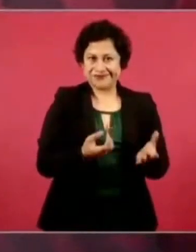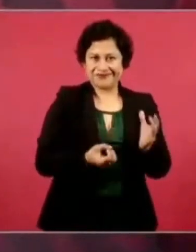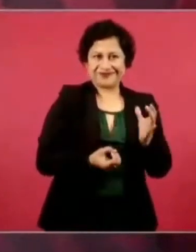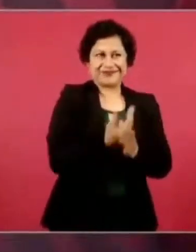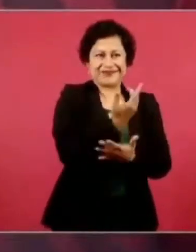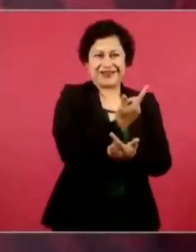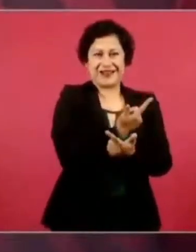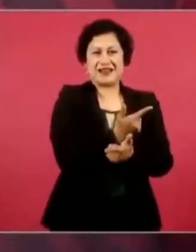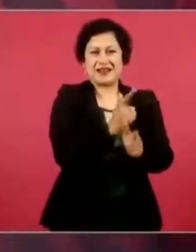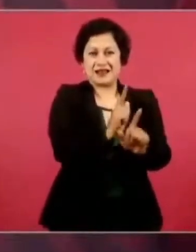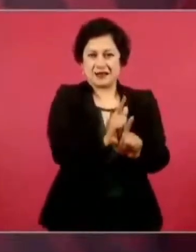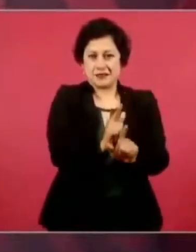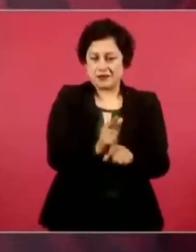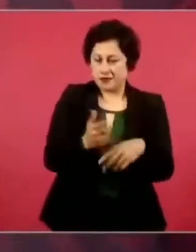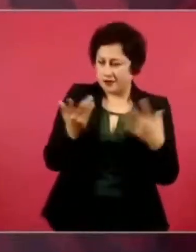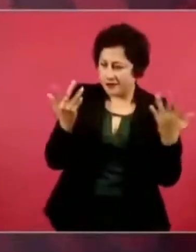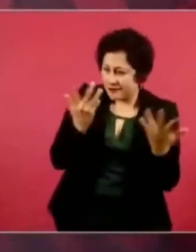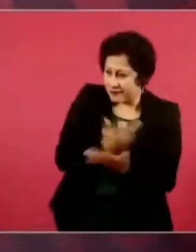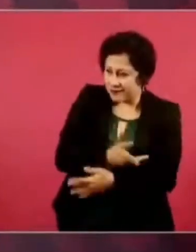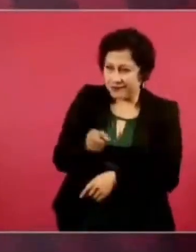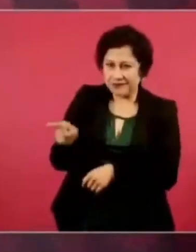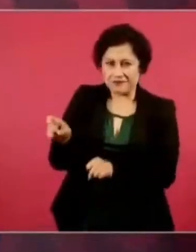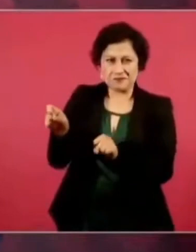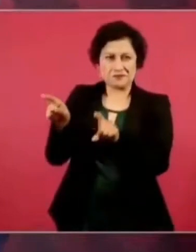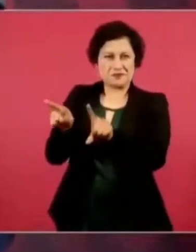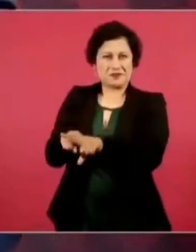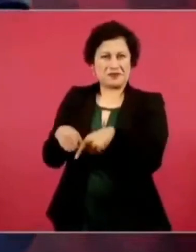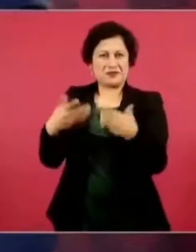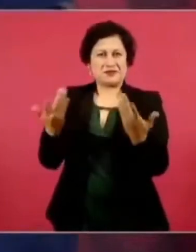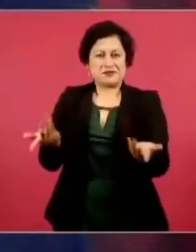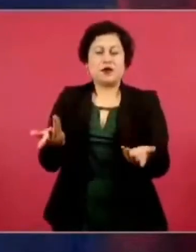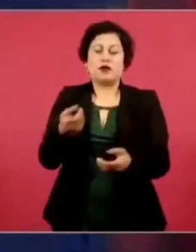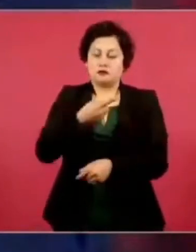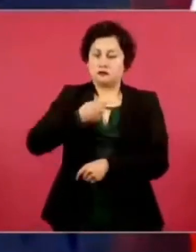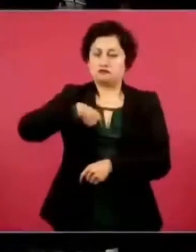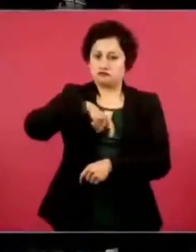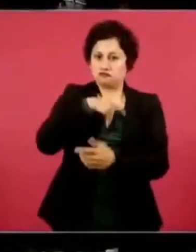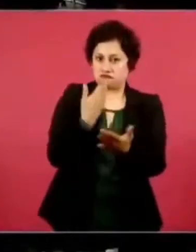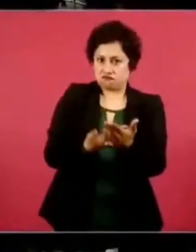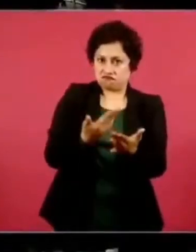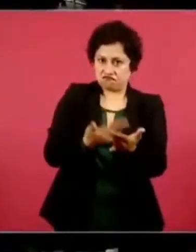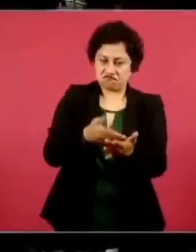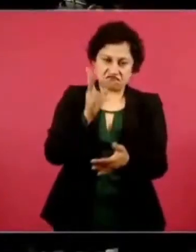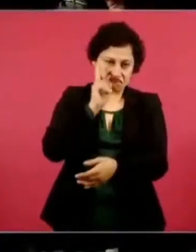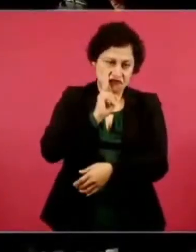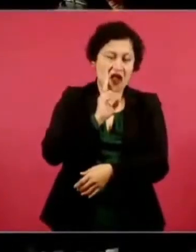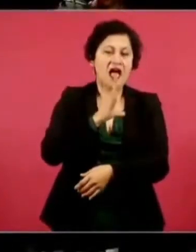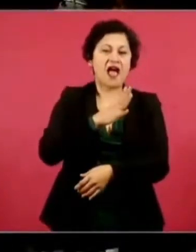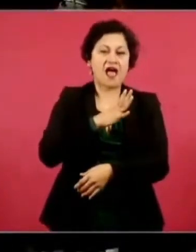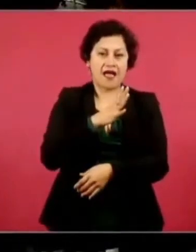Y es algo parecido a esto de lo de la desaparición.